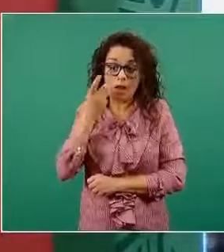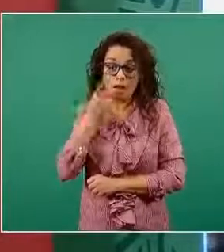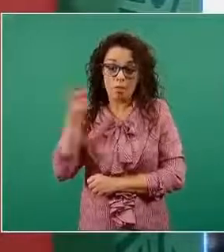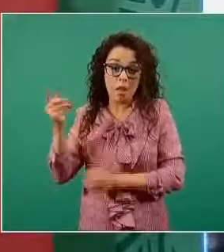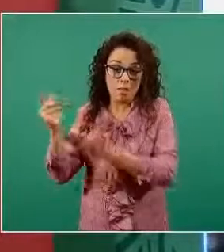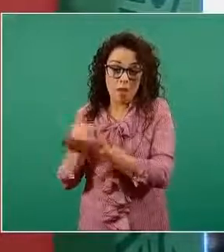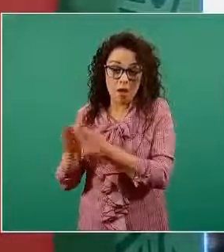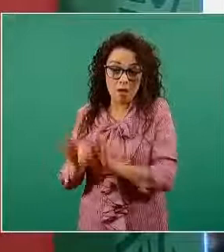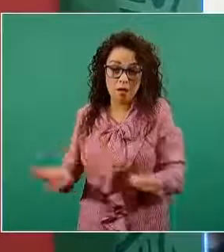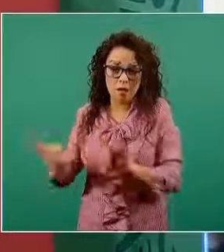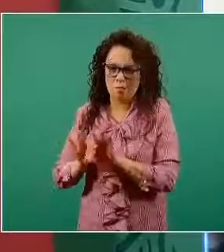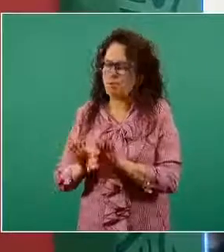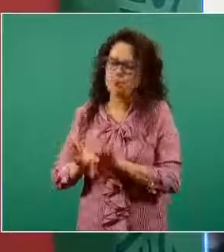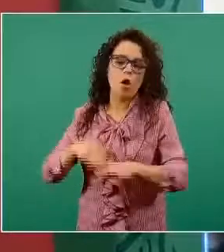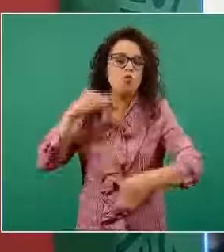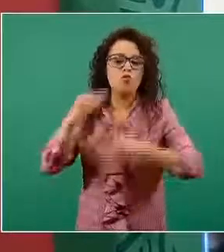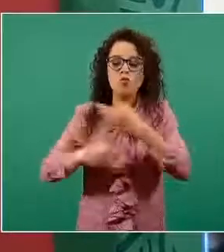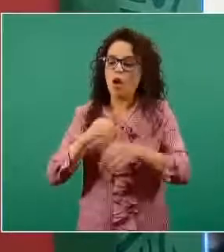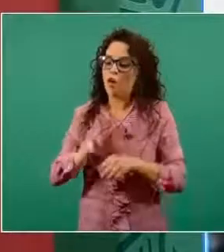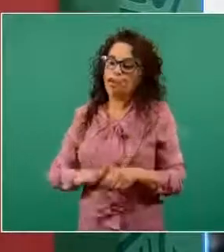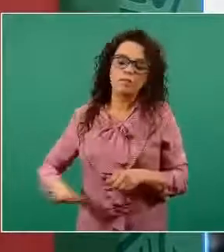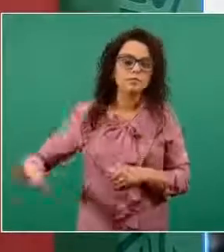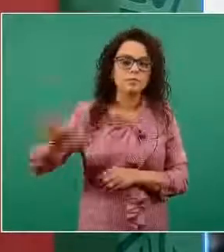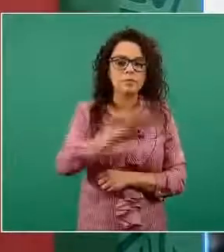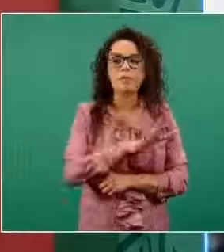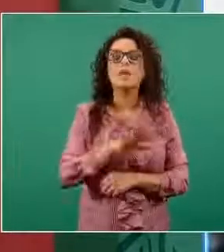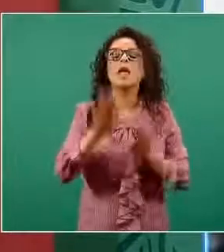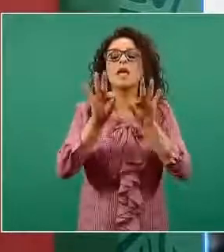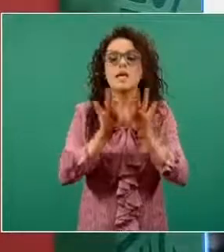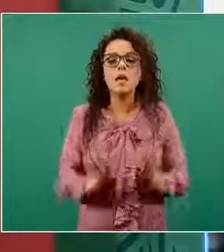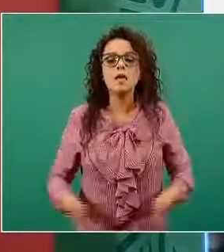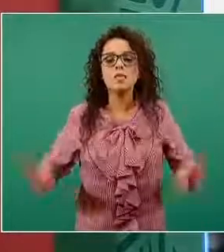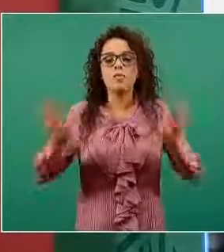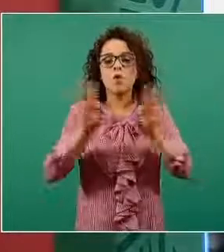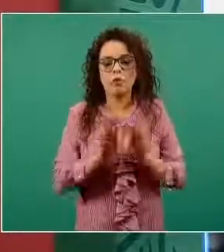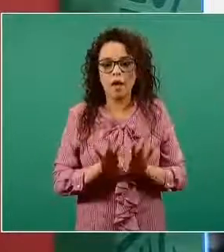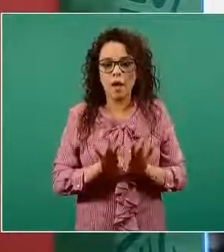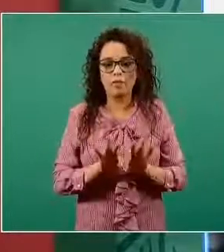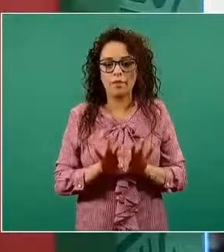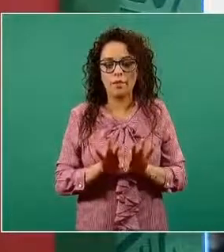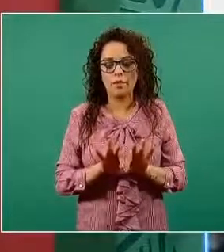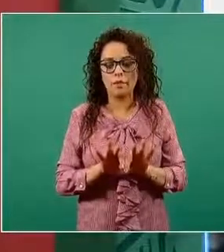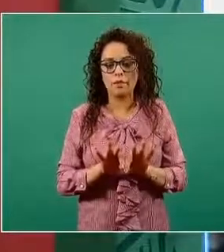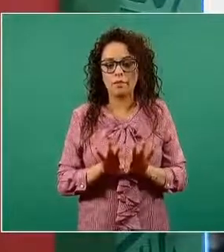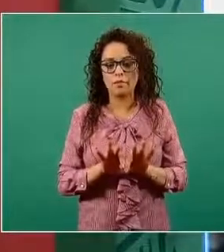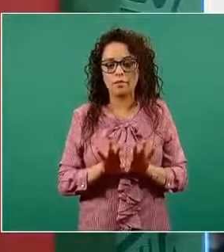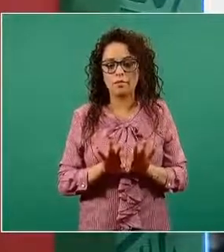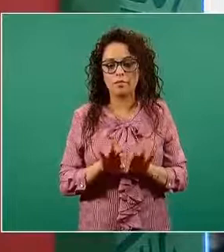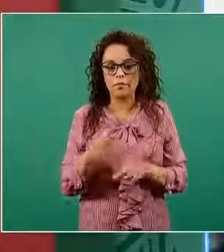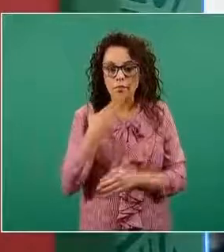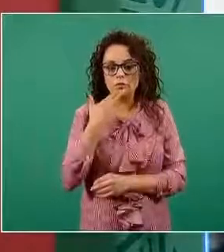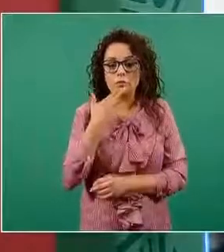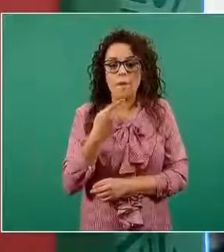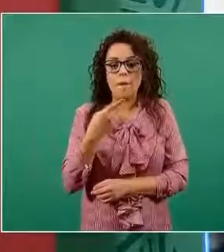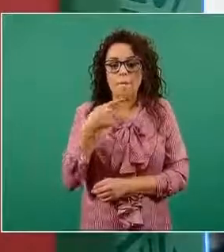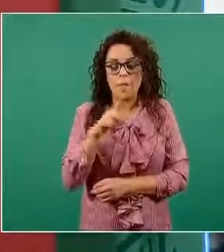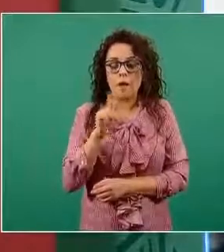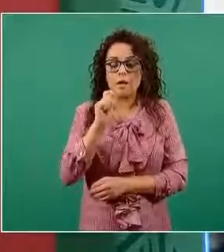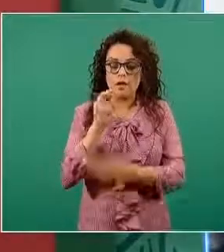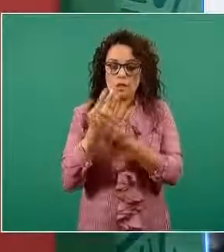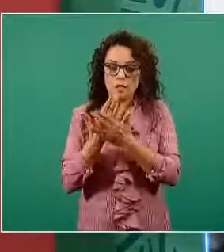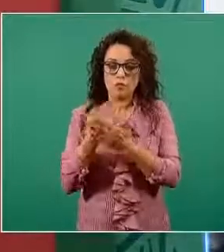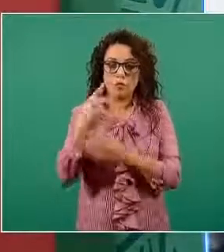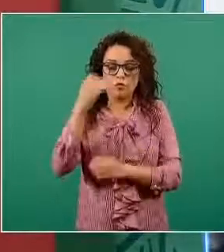personas en México son igualmente importantes respecto a su oportunidad de